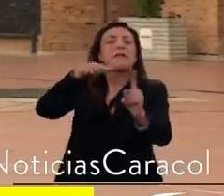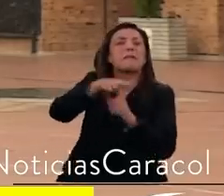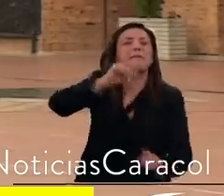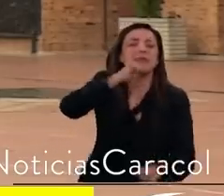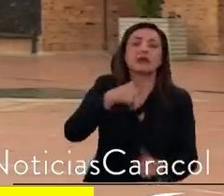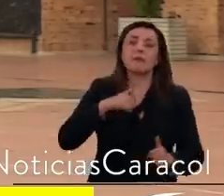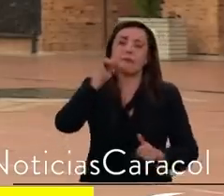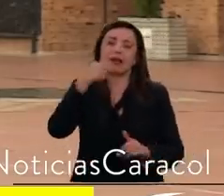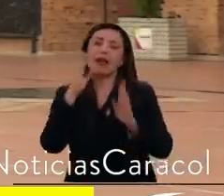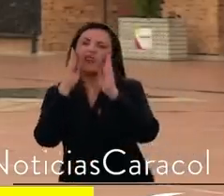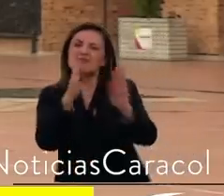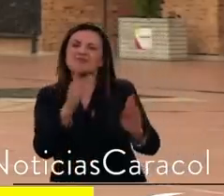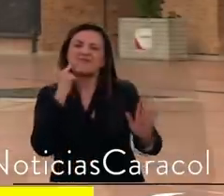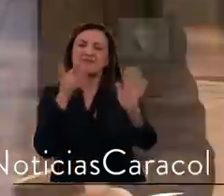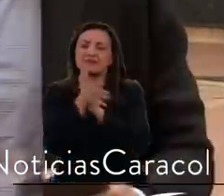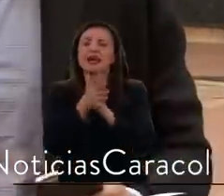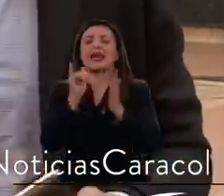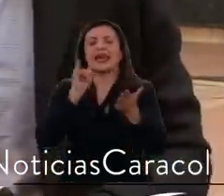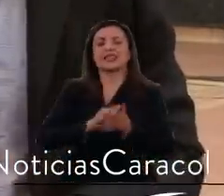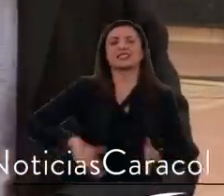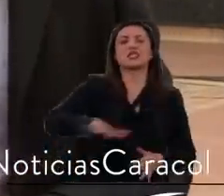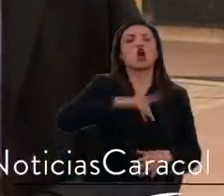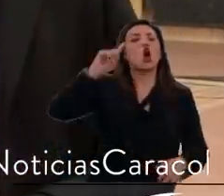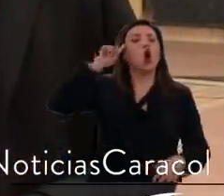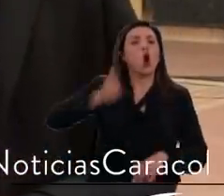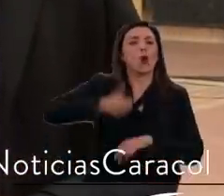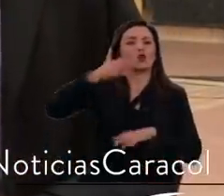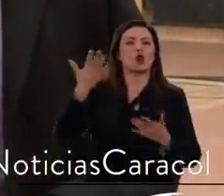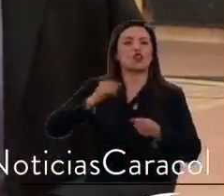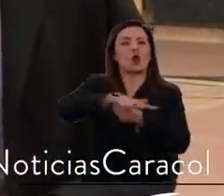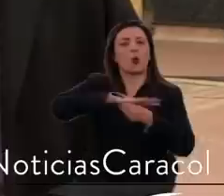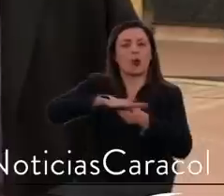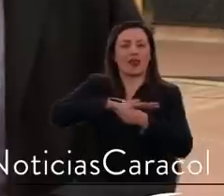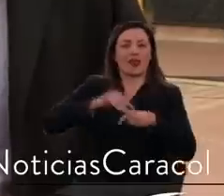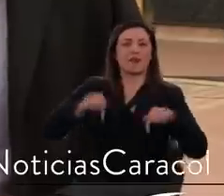estaremos muy atentos. La información que tenemos desde la Gobernación de Cundinamarca, Nicolás Rojas, Noticias Caracol.